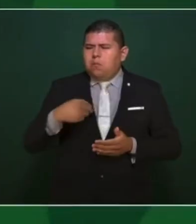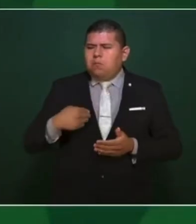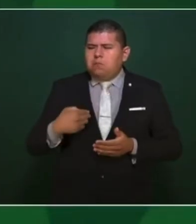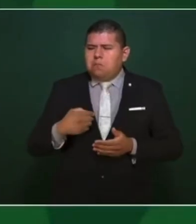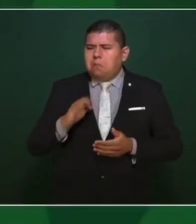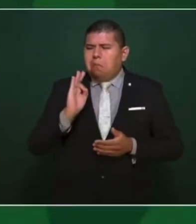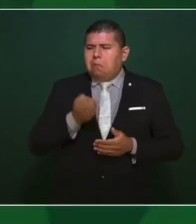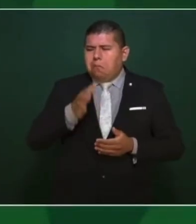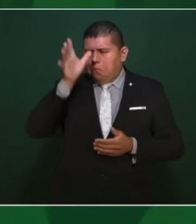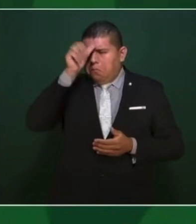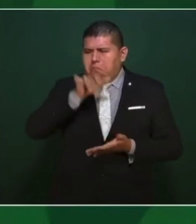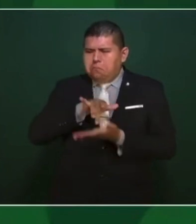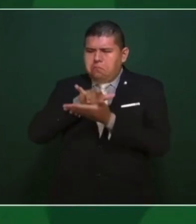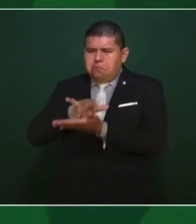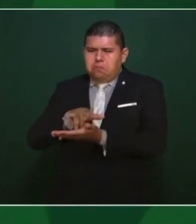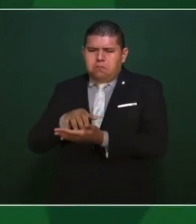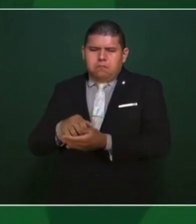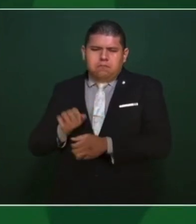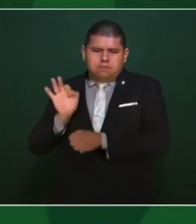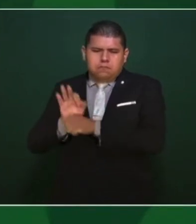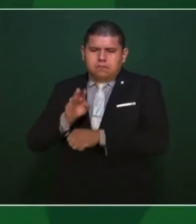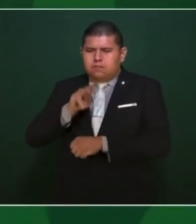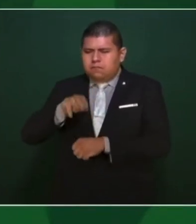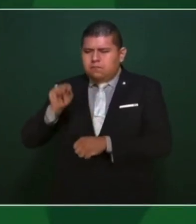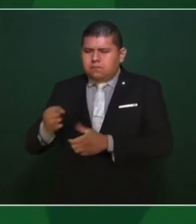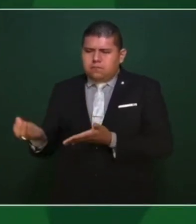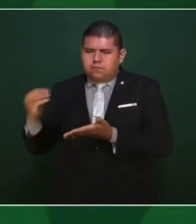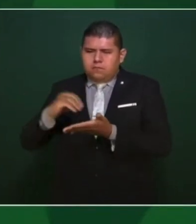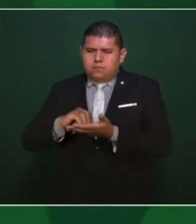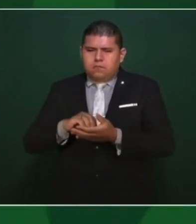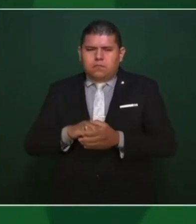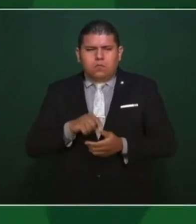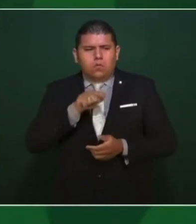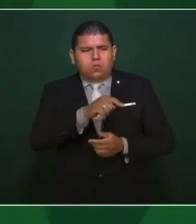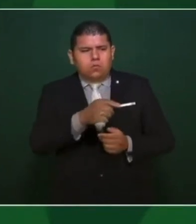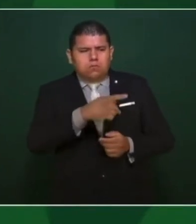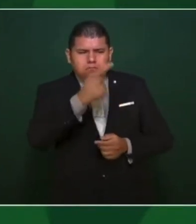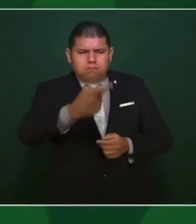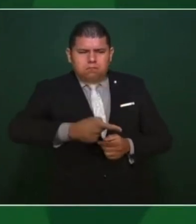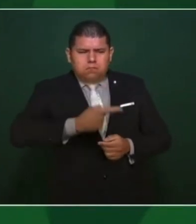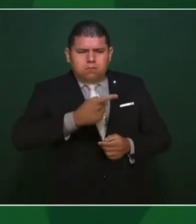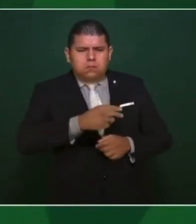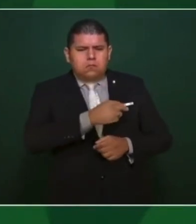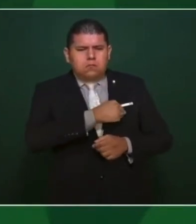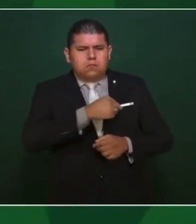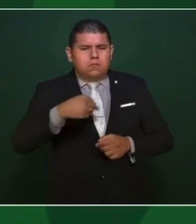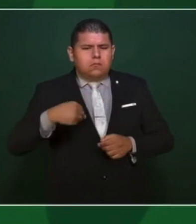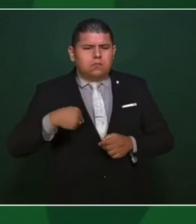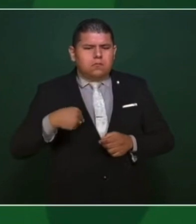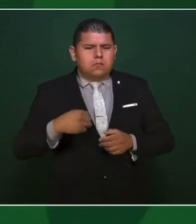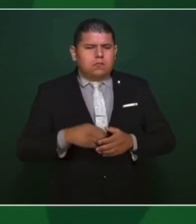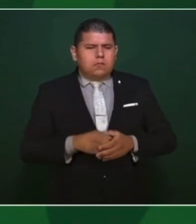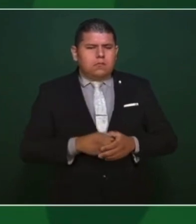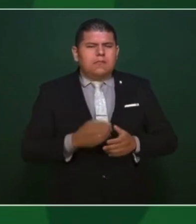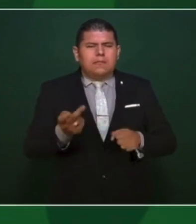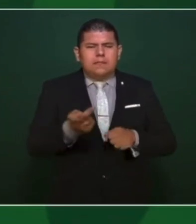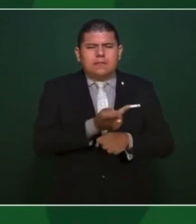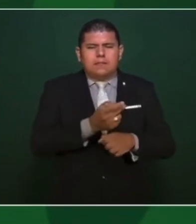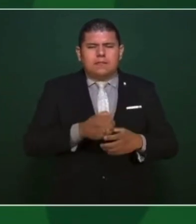ampliarlo a Michoacán. Y ahora que tú lo estás planteando, porque nosotros le tenemos mucho